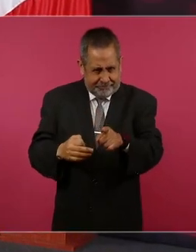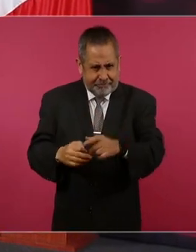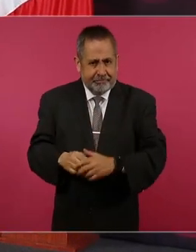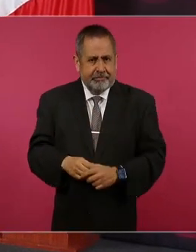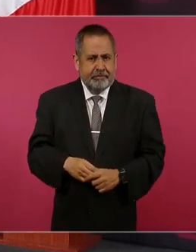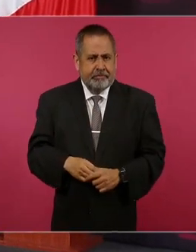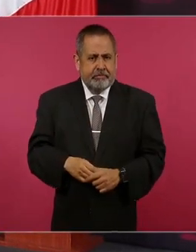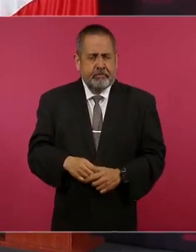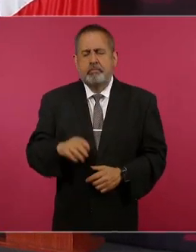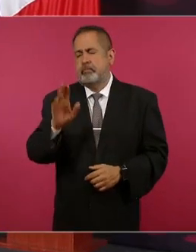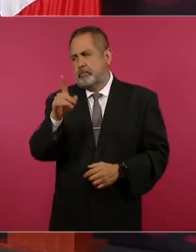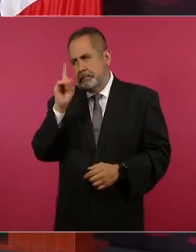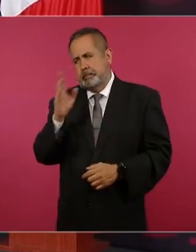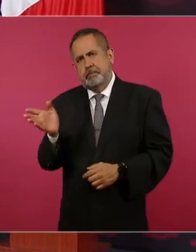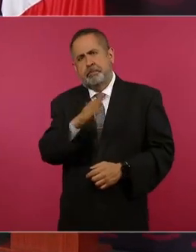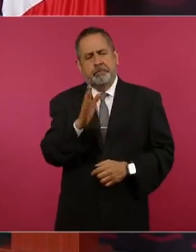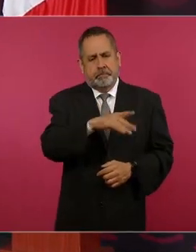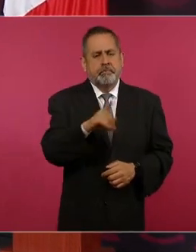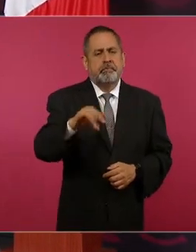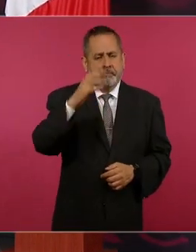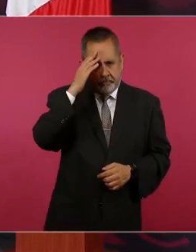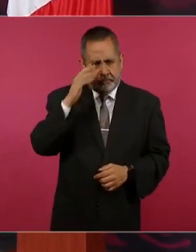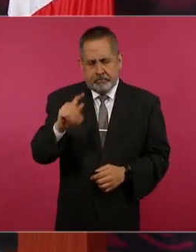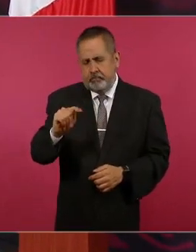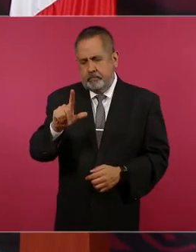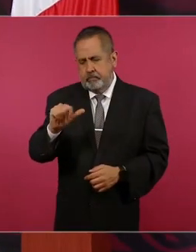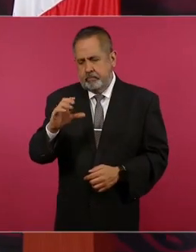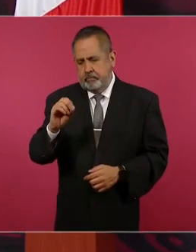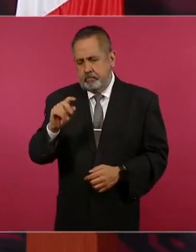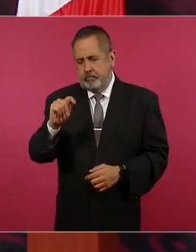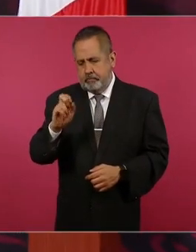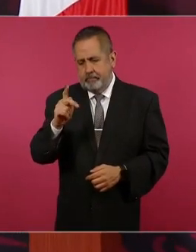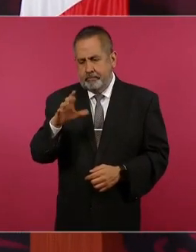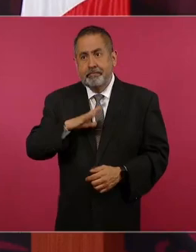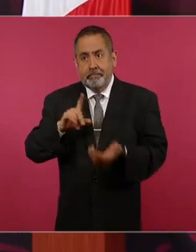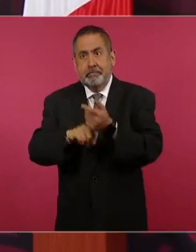Oaxaca. Ah, acá. Sí, es que en Tlacotepec hay muchos.